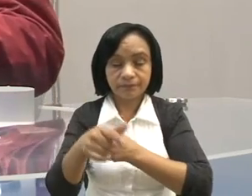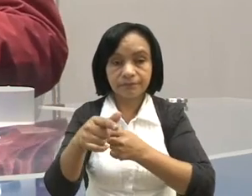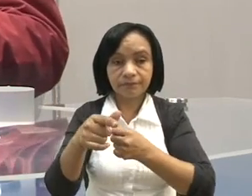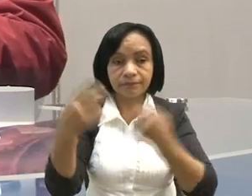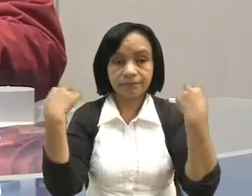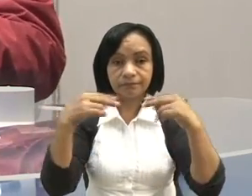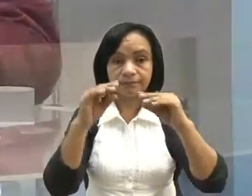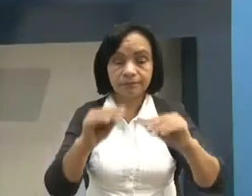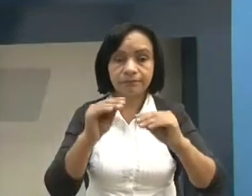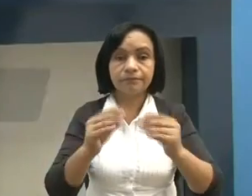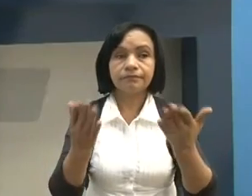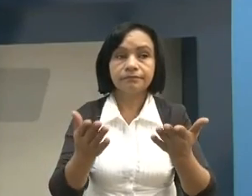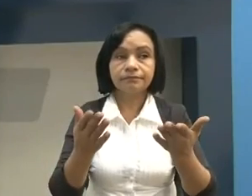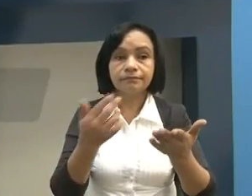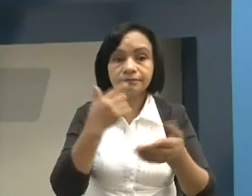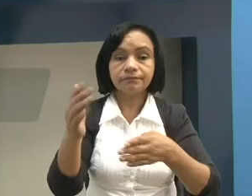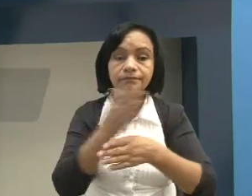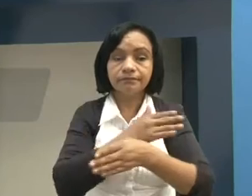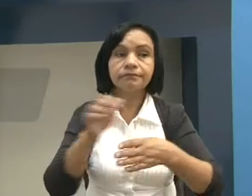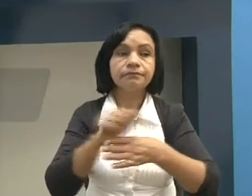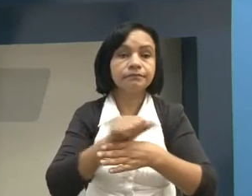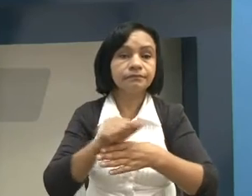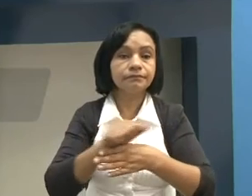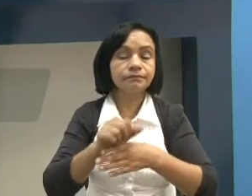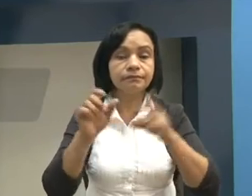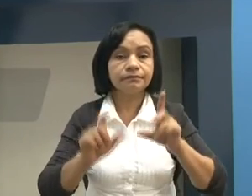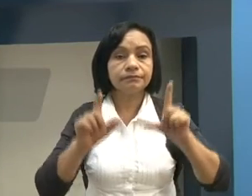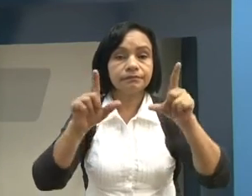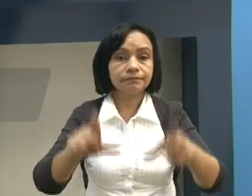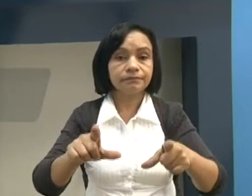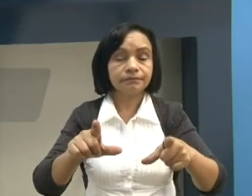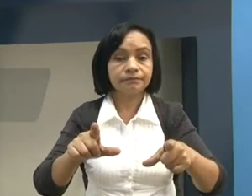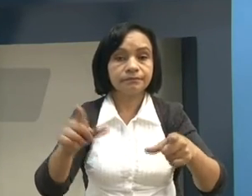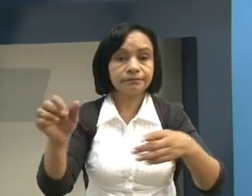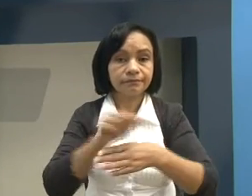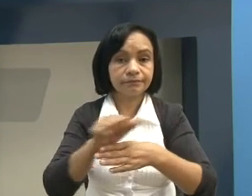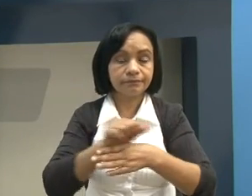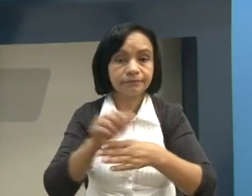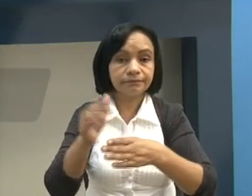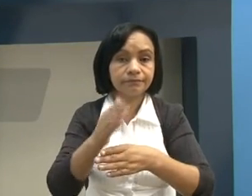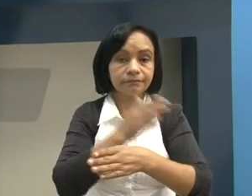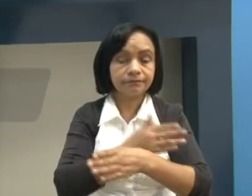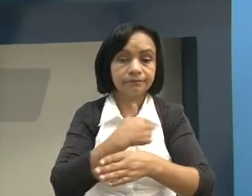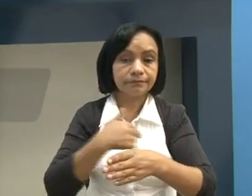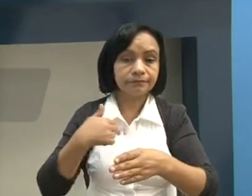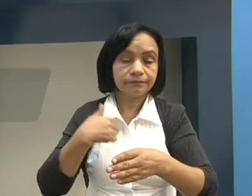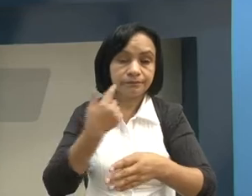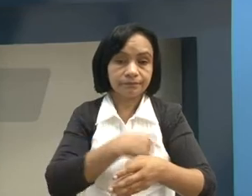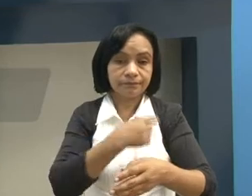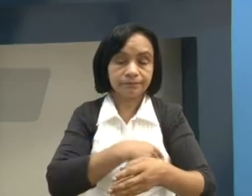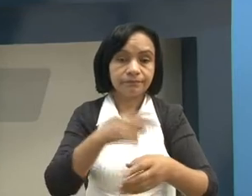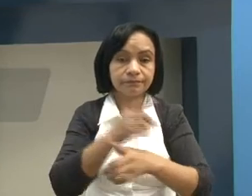importante porque nos determina a nosotros preparar, ¿verdad?, con la matrícula. Por eso digo, esto es una preparación que para hacer el mismo calendario escolar tenés